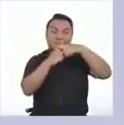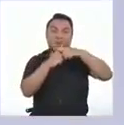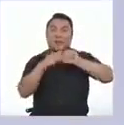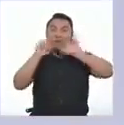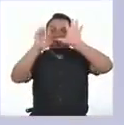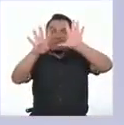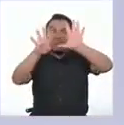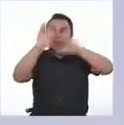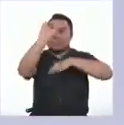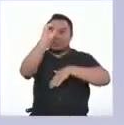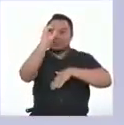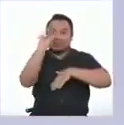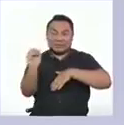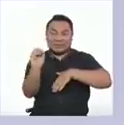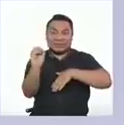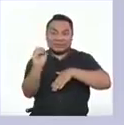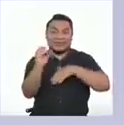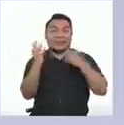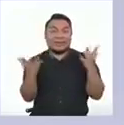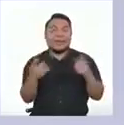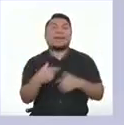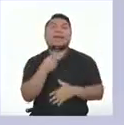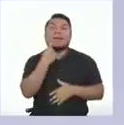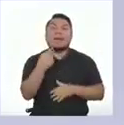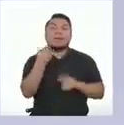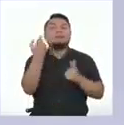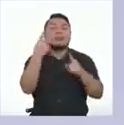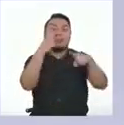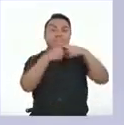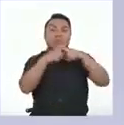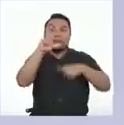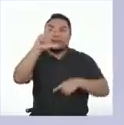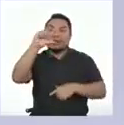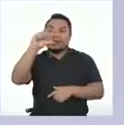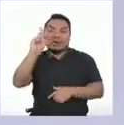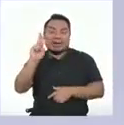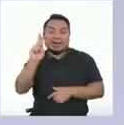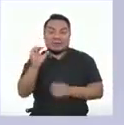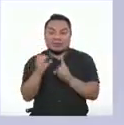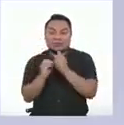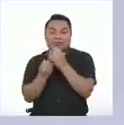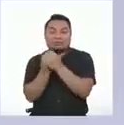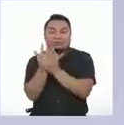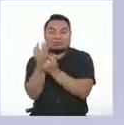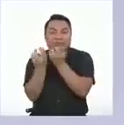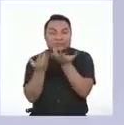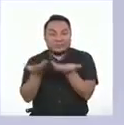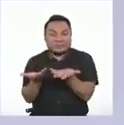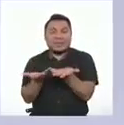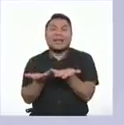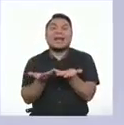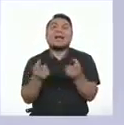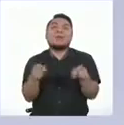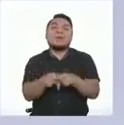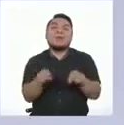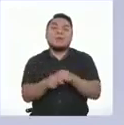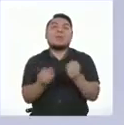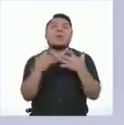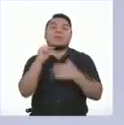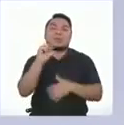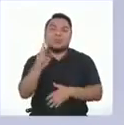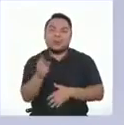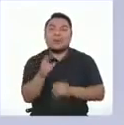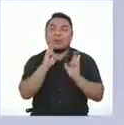el 9% de proteína en 300 gramos de lentejas germinadas son el número de